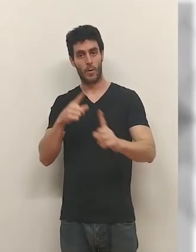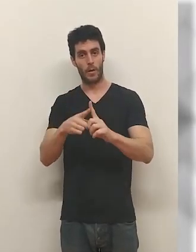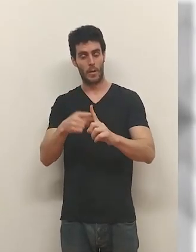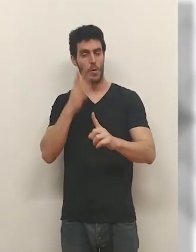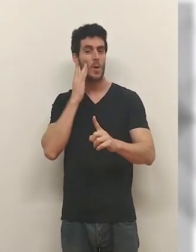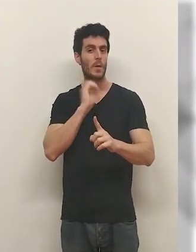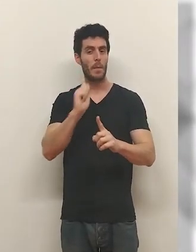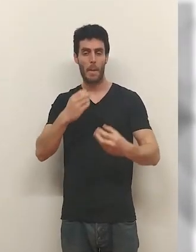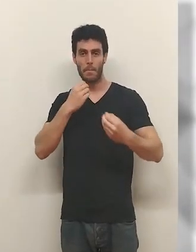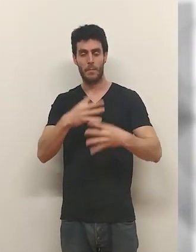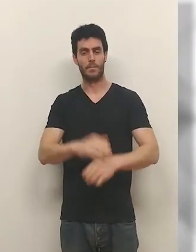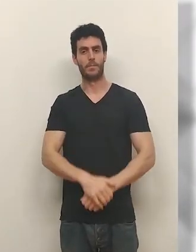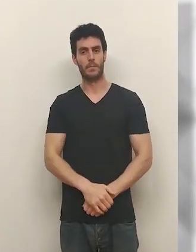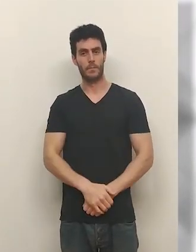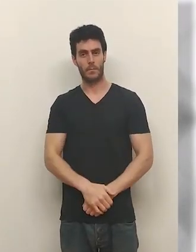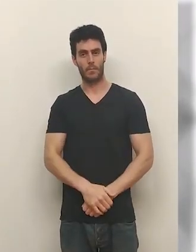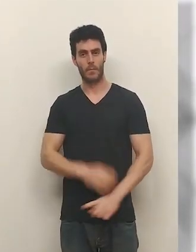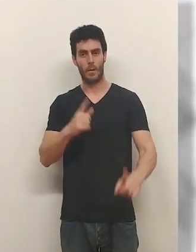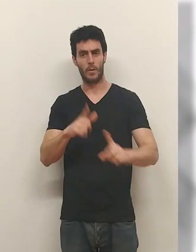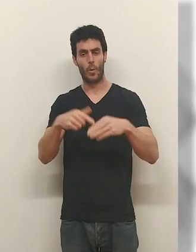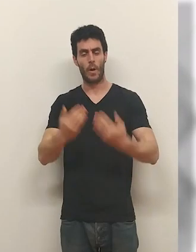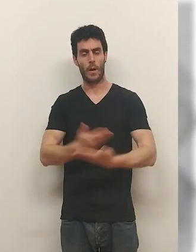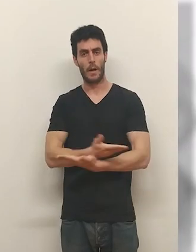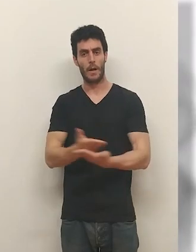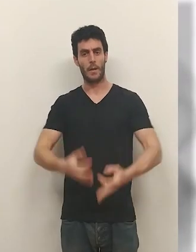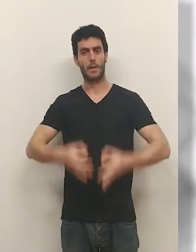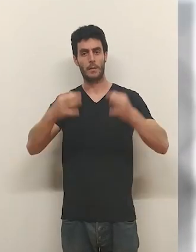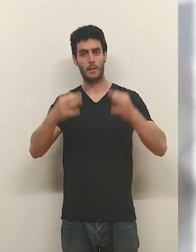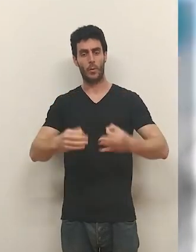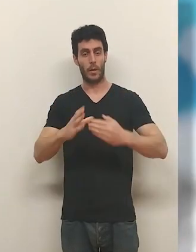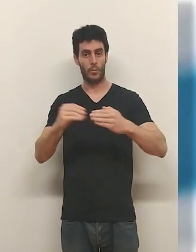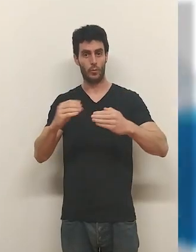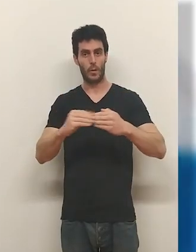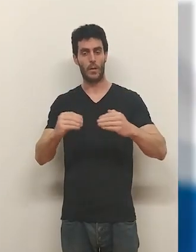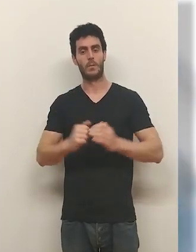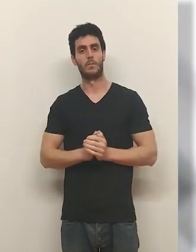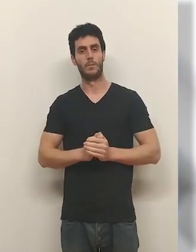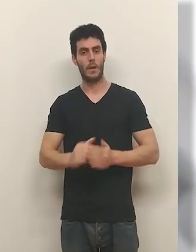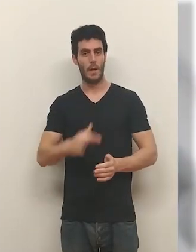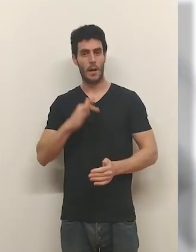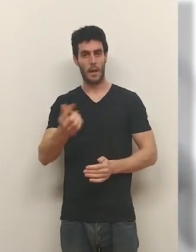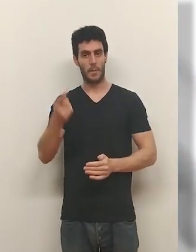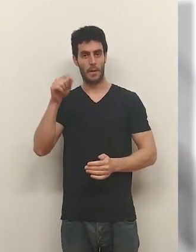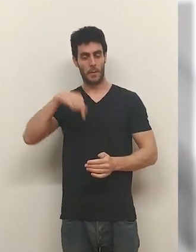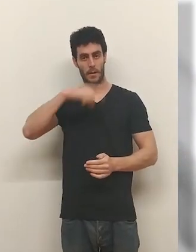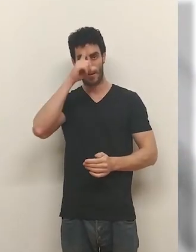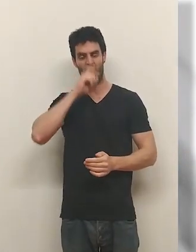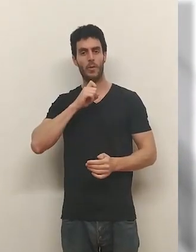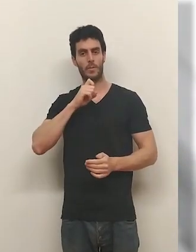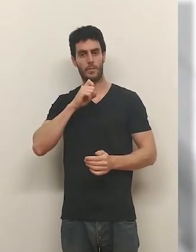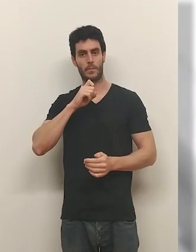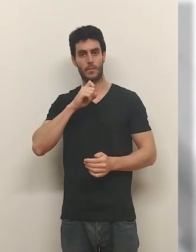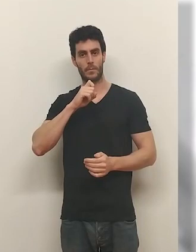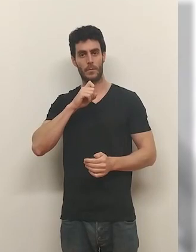saneado, refuerzo y pintura. Una apuesta para garantizar la seguridad de los usuarios. Además este año